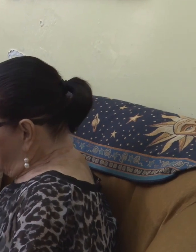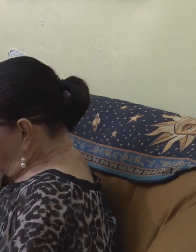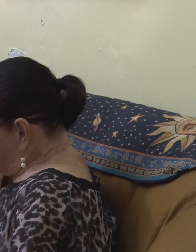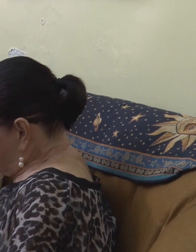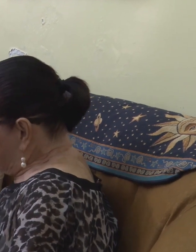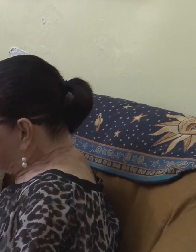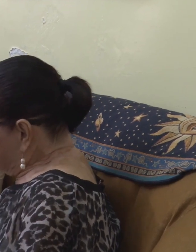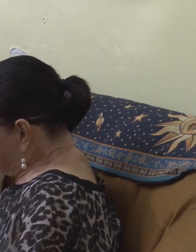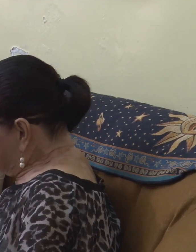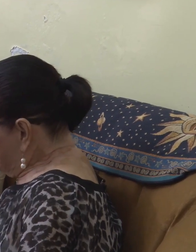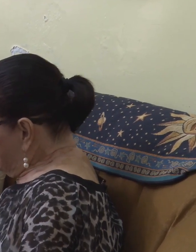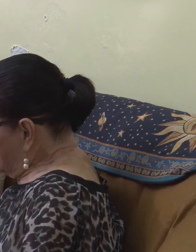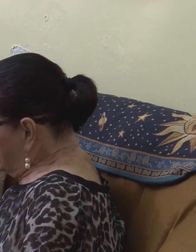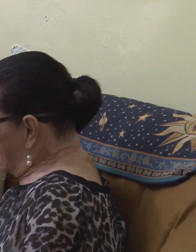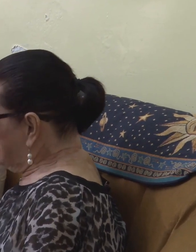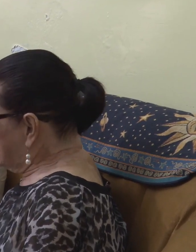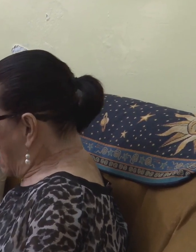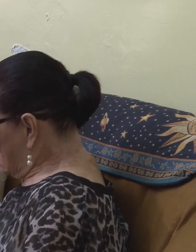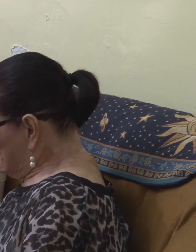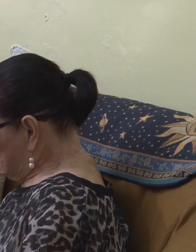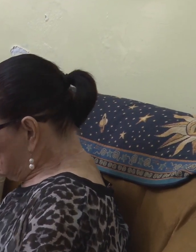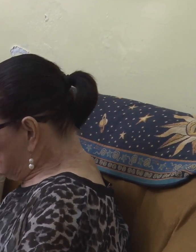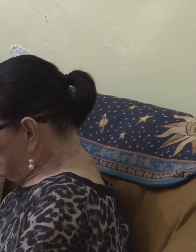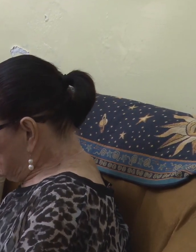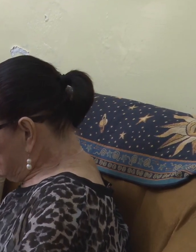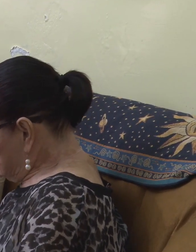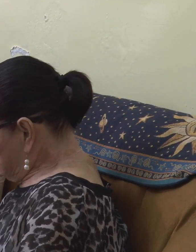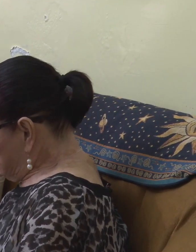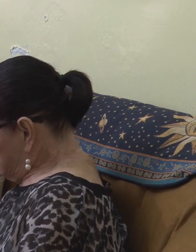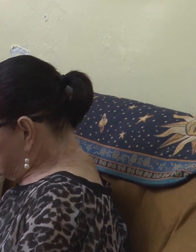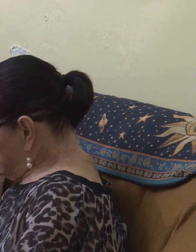Esse sacote. Gravidade.